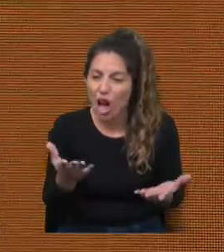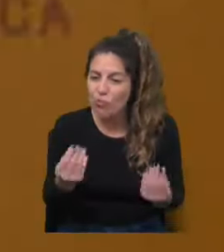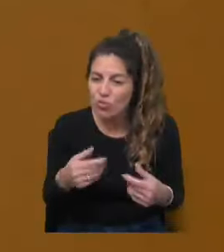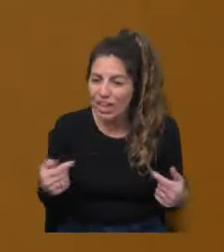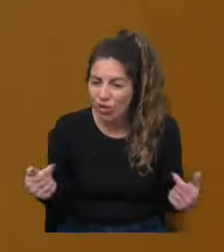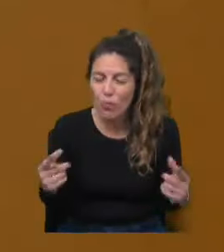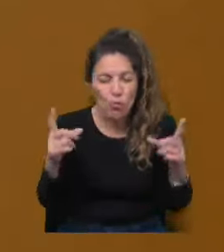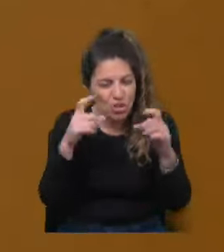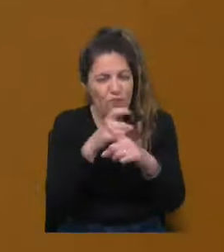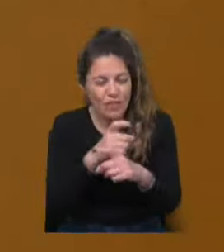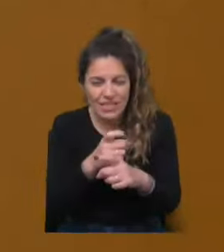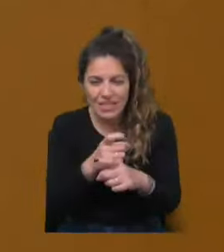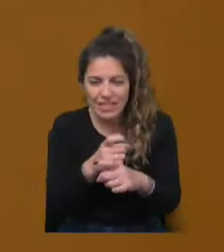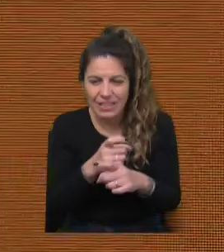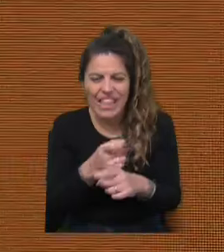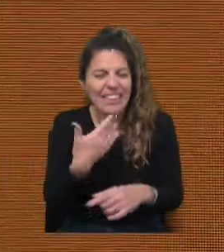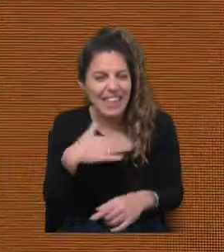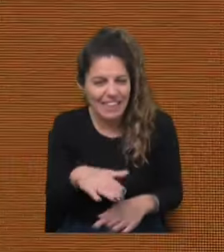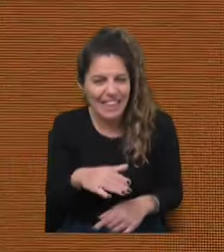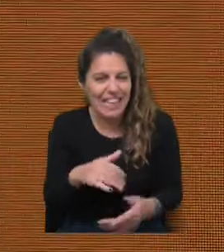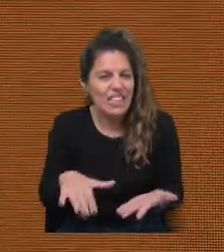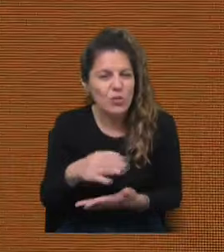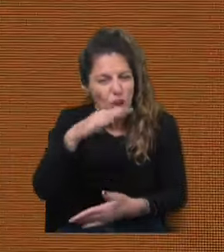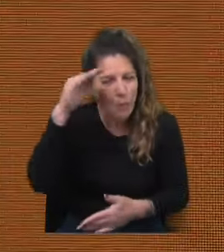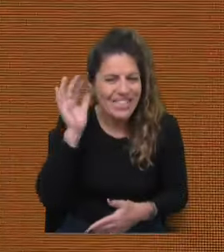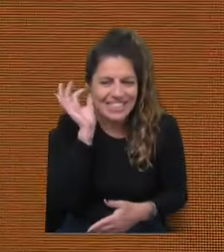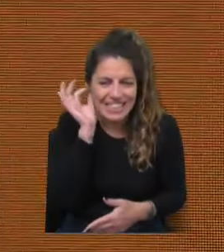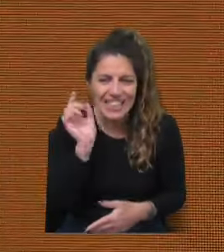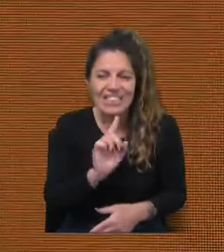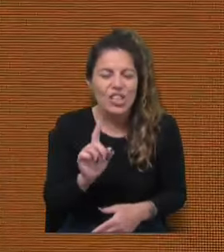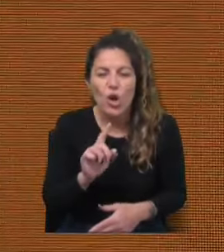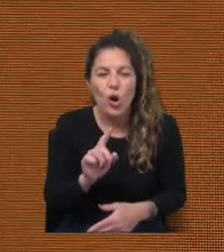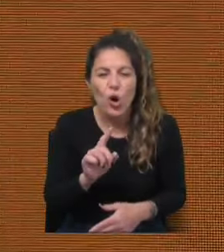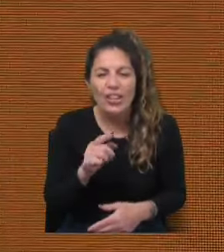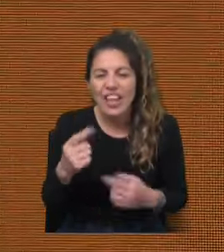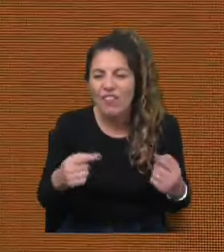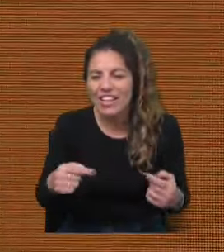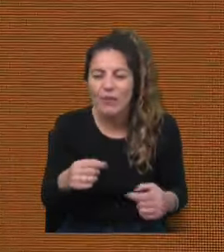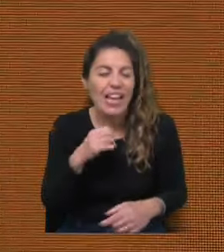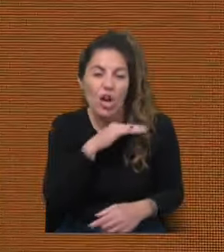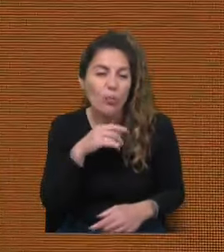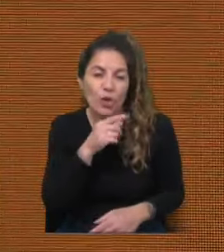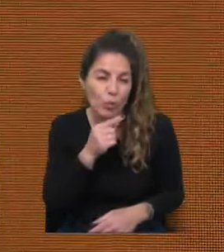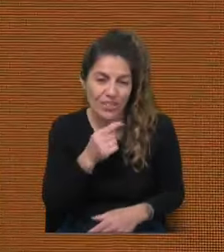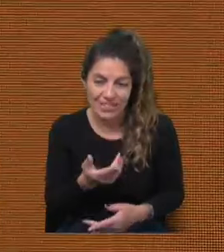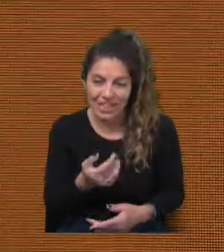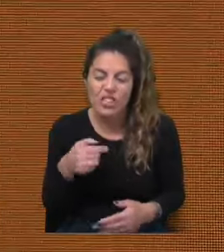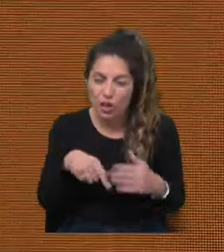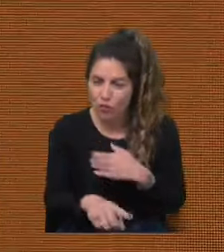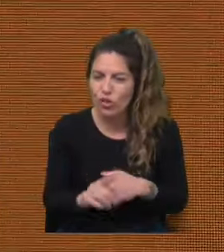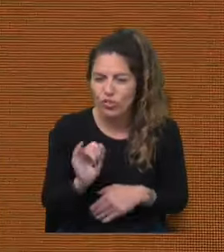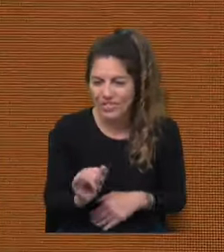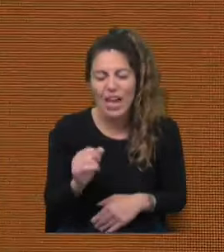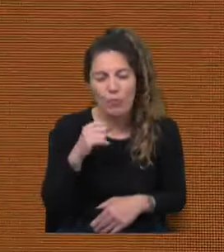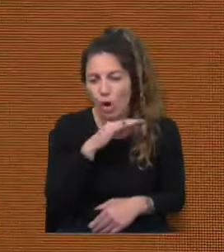Es muy difícil entender el caso Marcet sin esta variable de la corrupción policial. Creo que en el fondo es un caso de